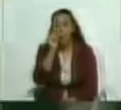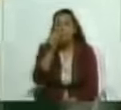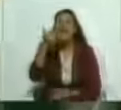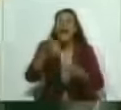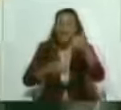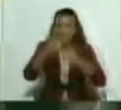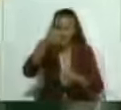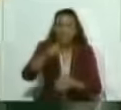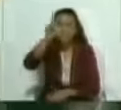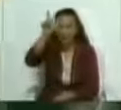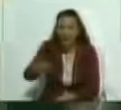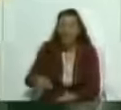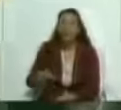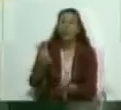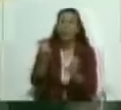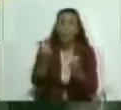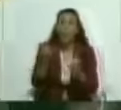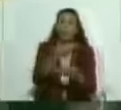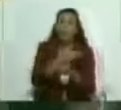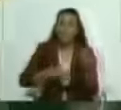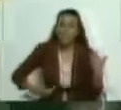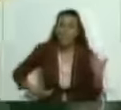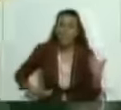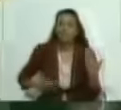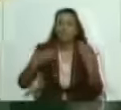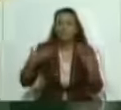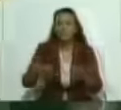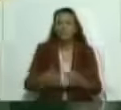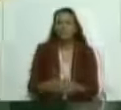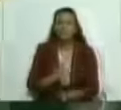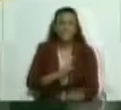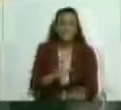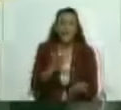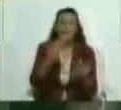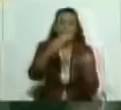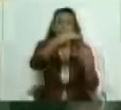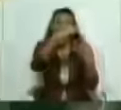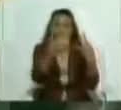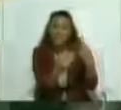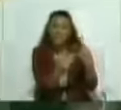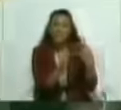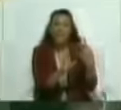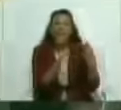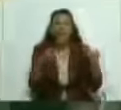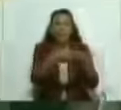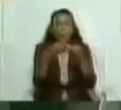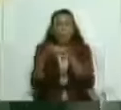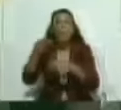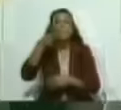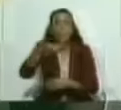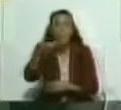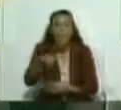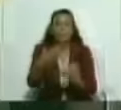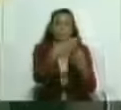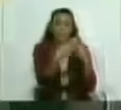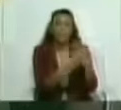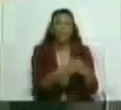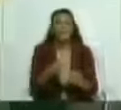Ahora sí vamos a escuchar la intervención de José Brito, quien ya ha sido postulado como candidato a las elecciones presidenciales del